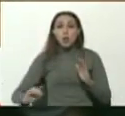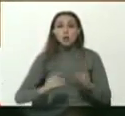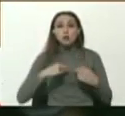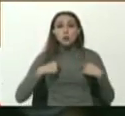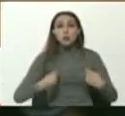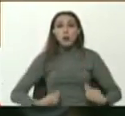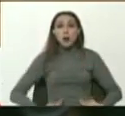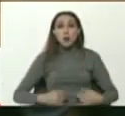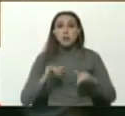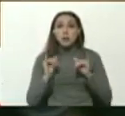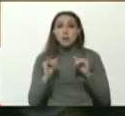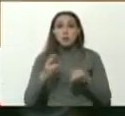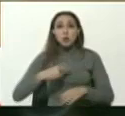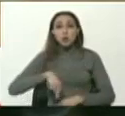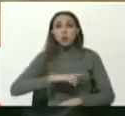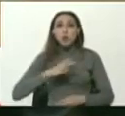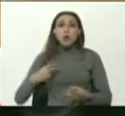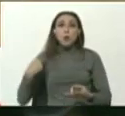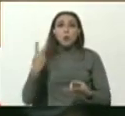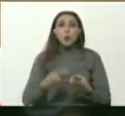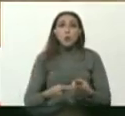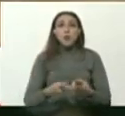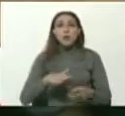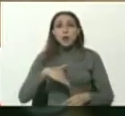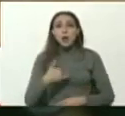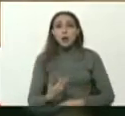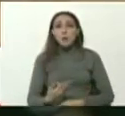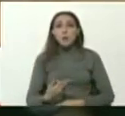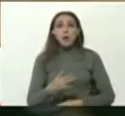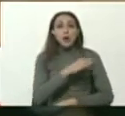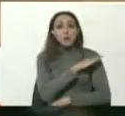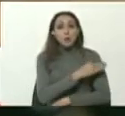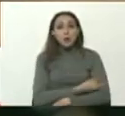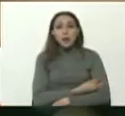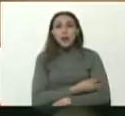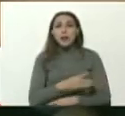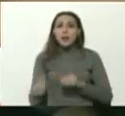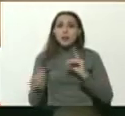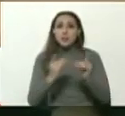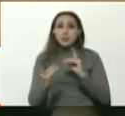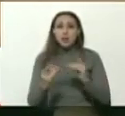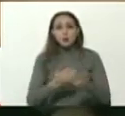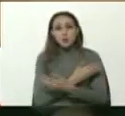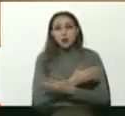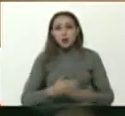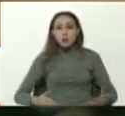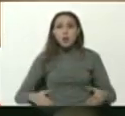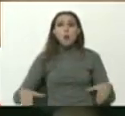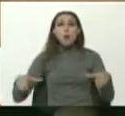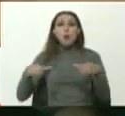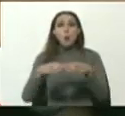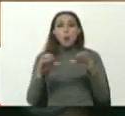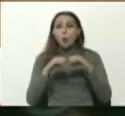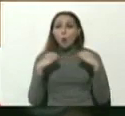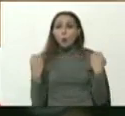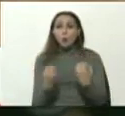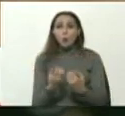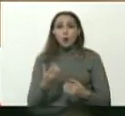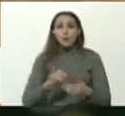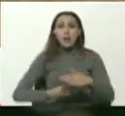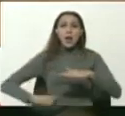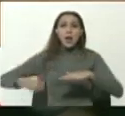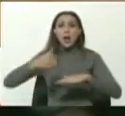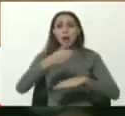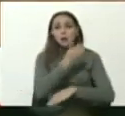así como de nuestra voluntad de seguir fortaleciendo el diálogo y la cooperación con la oficina de la alta comisionada y los mecanismos